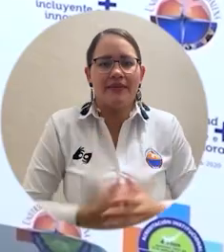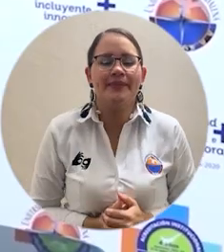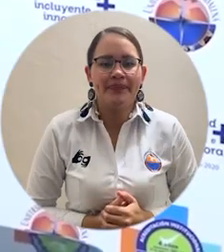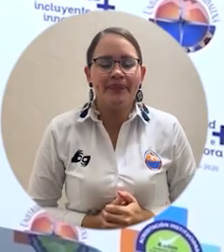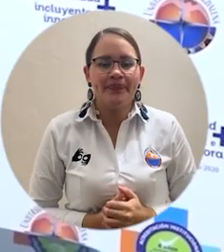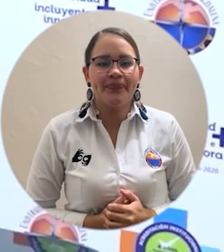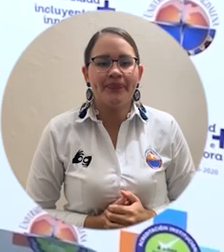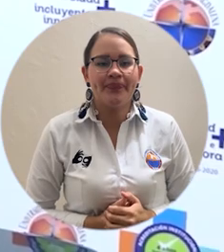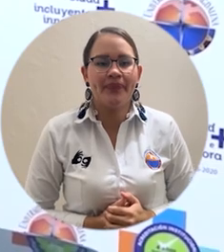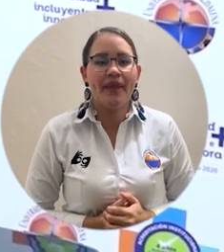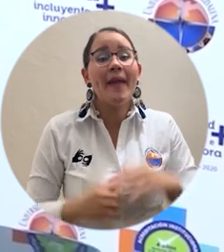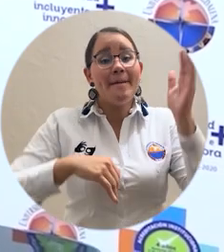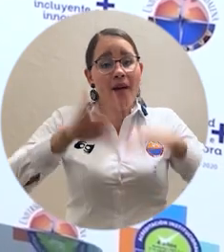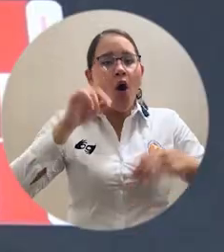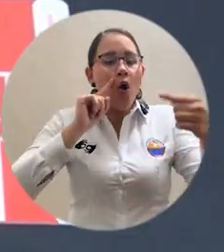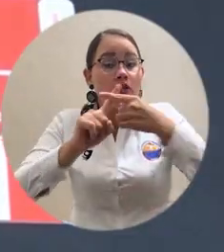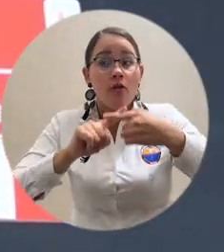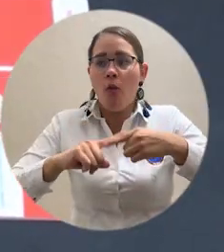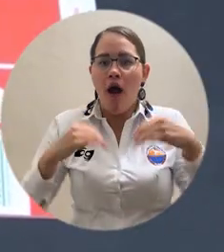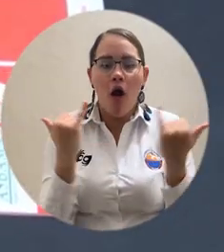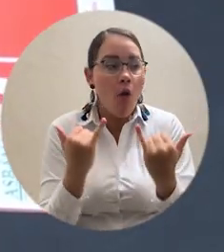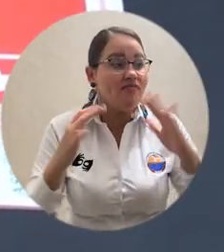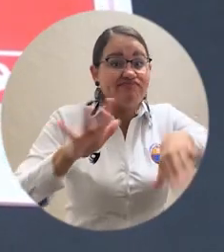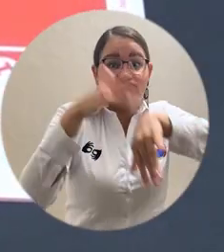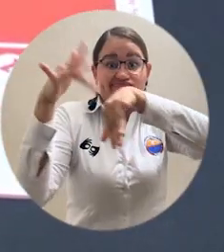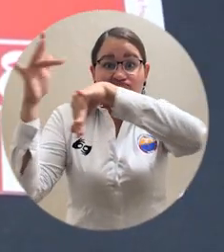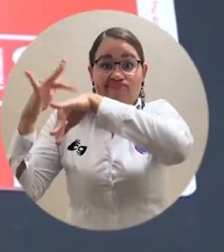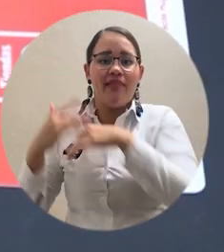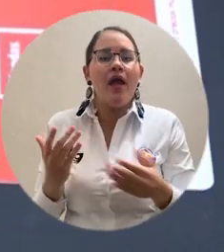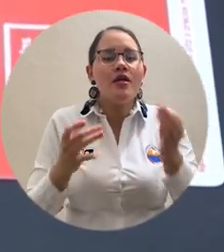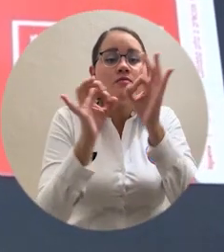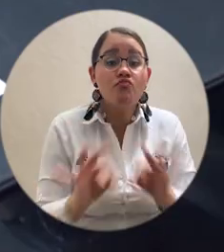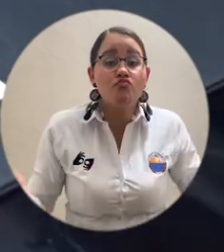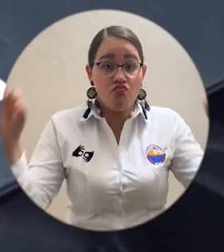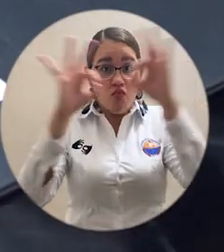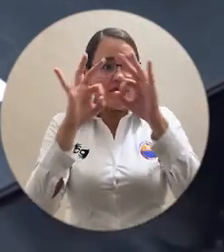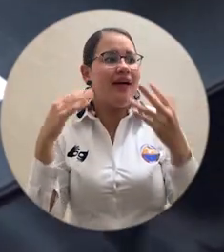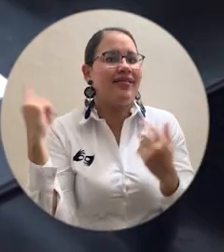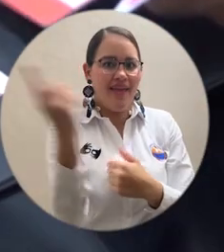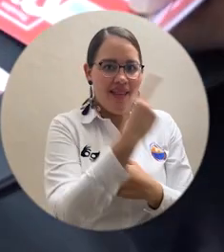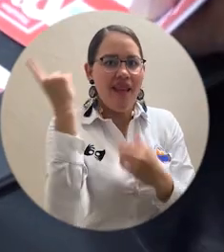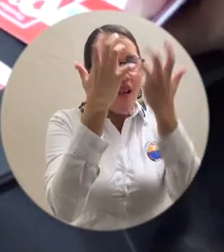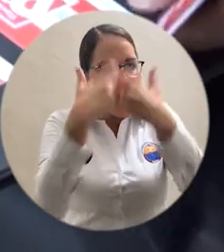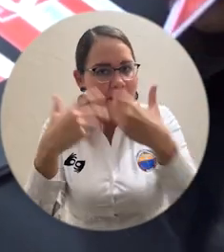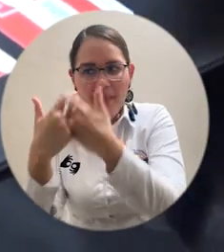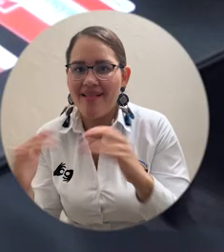Magdalena. Con estos bonos vamos a priorizar, así que invitamos a que más empresas e instituciones se sumen,